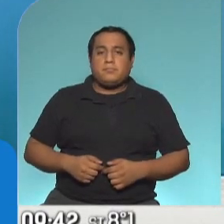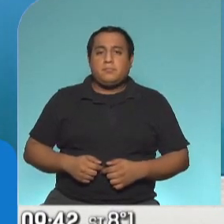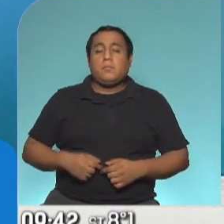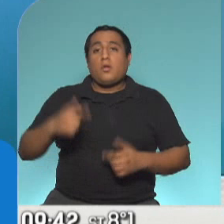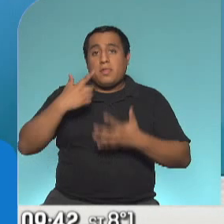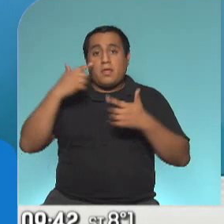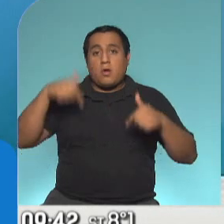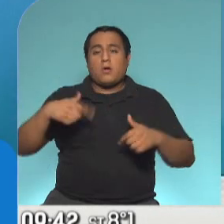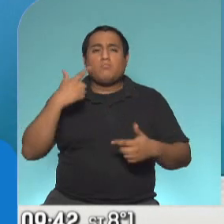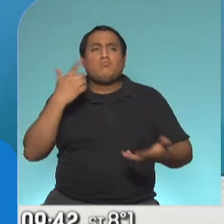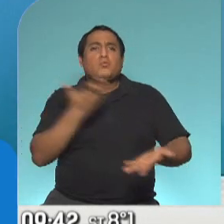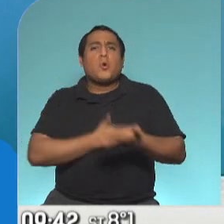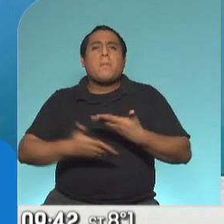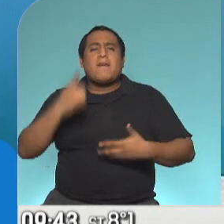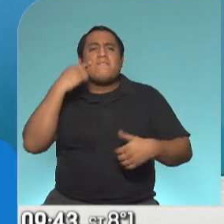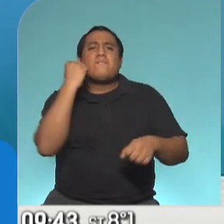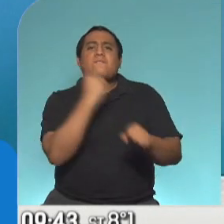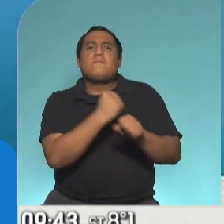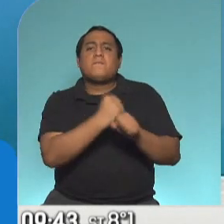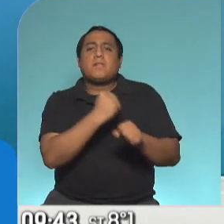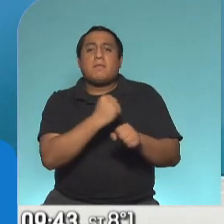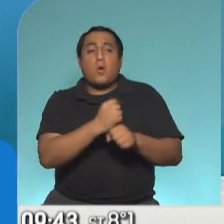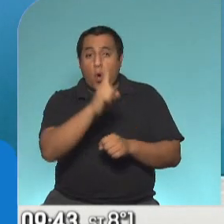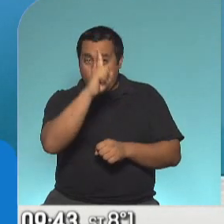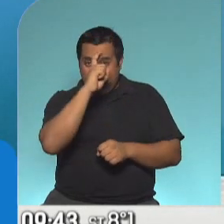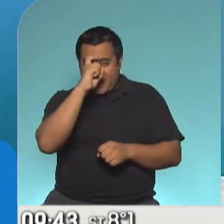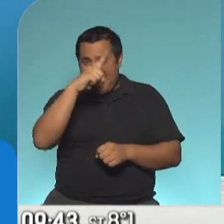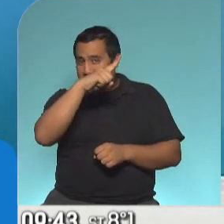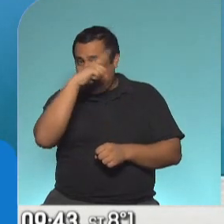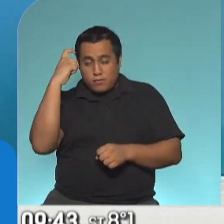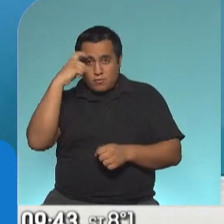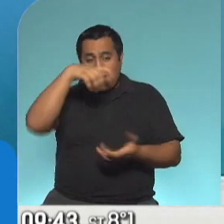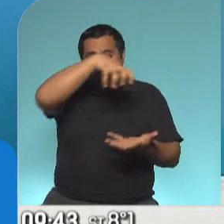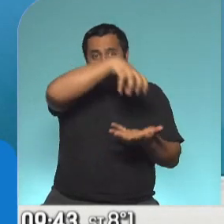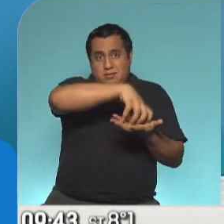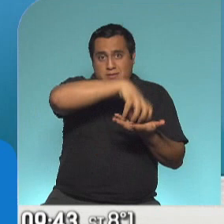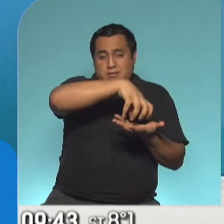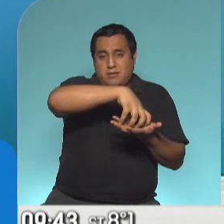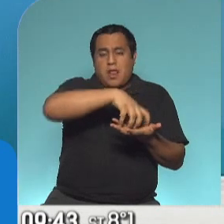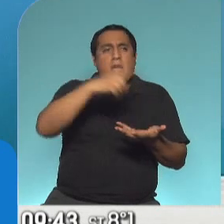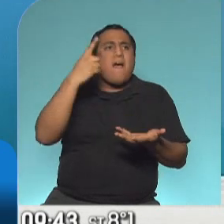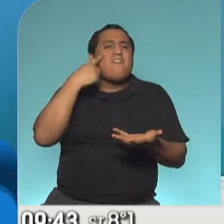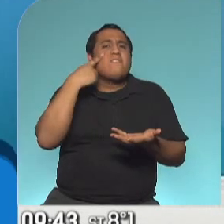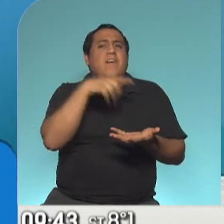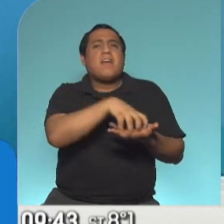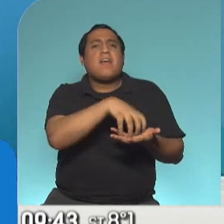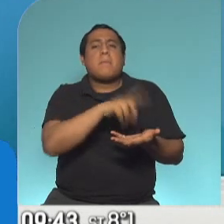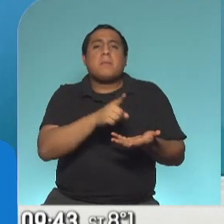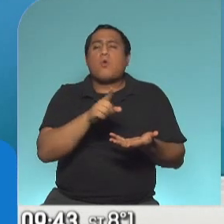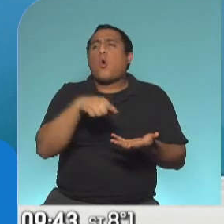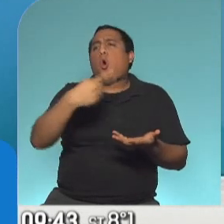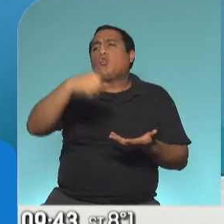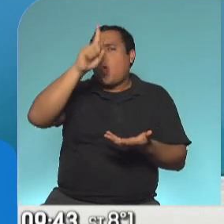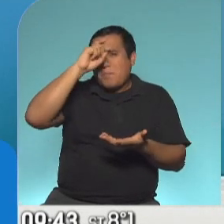día de hoy vamos a compartir el trabajo de un hospital nacional para también replicar lo que se está haciendo en todos los